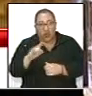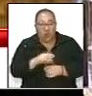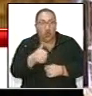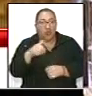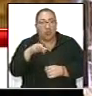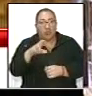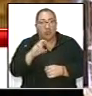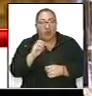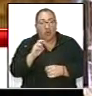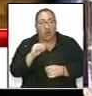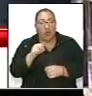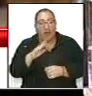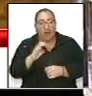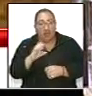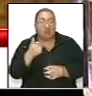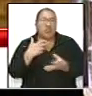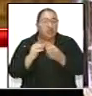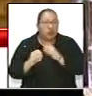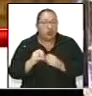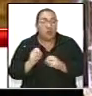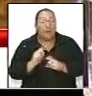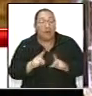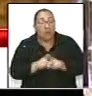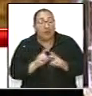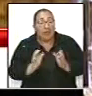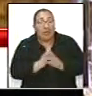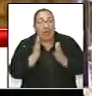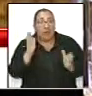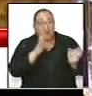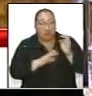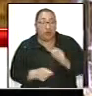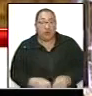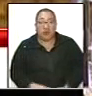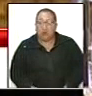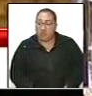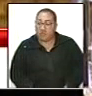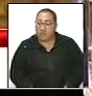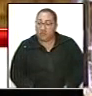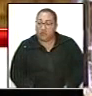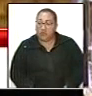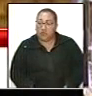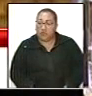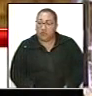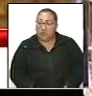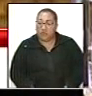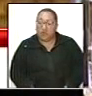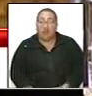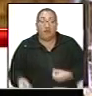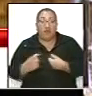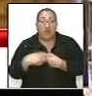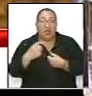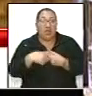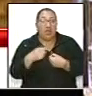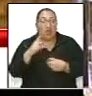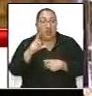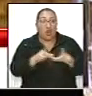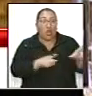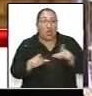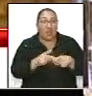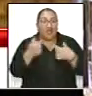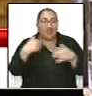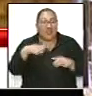resolverlo. Y también tenemos esta gran preocupación de filiales y locales que fueron creadas